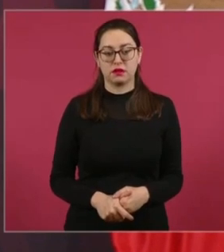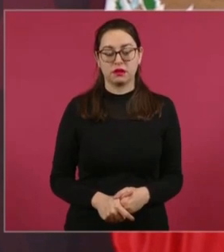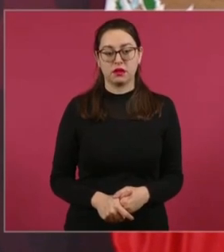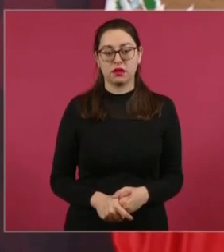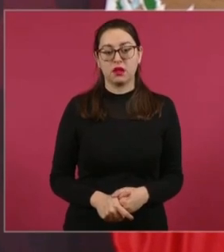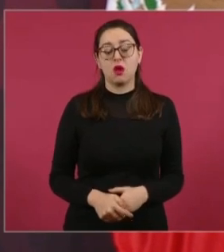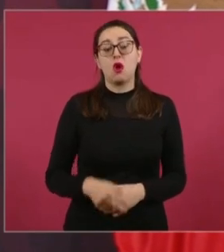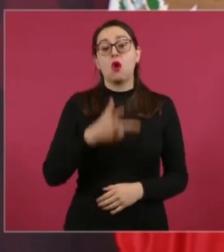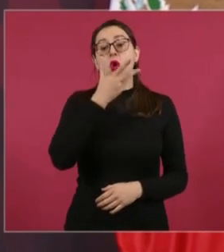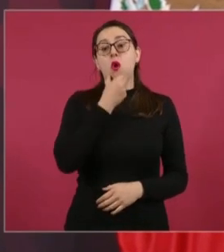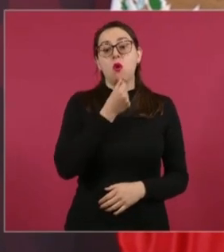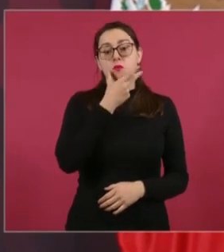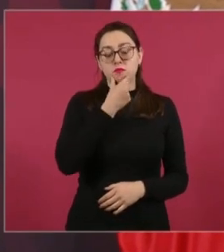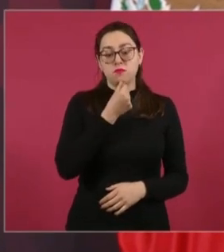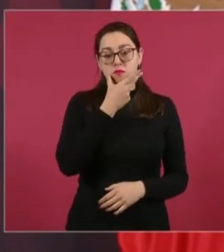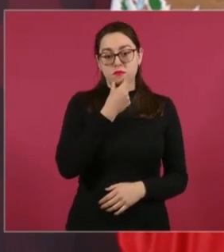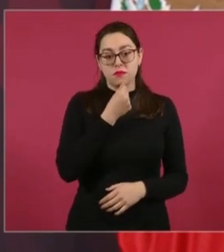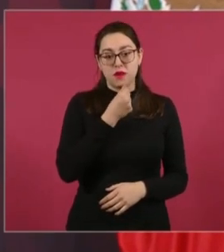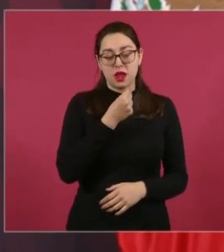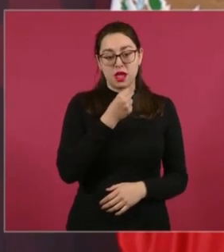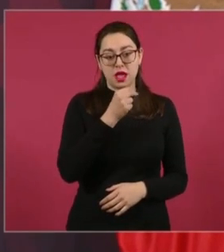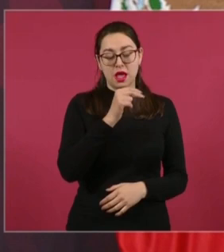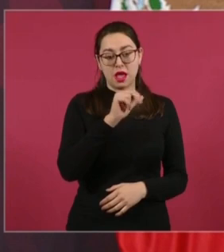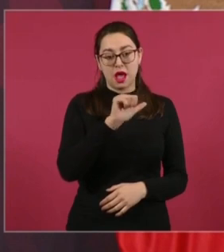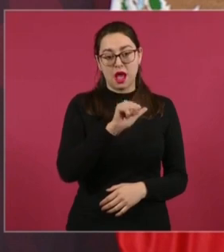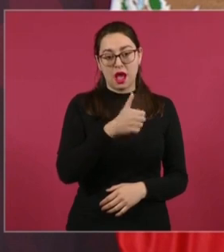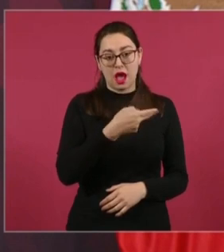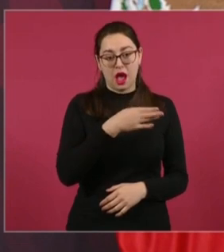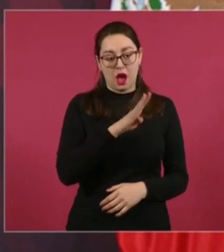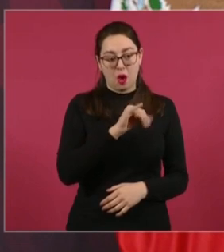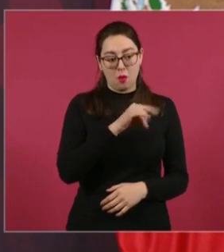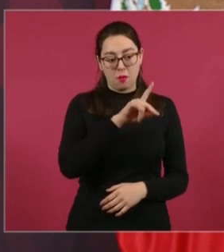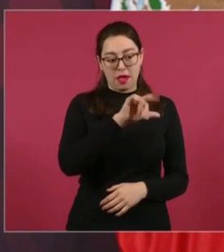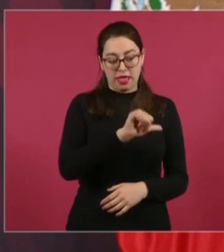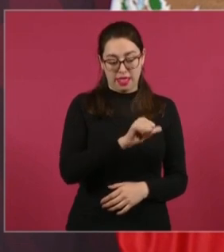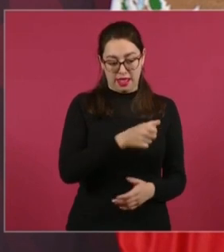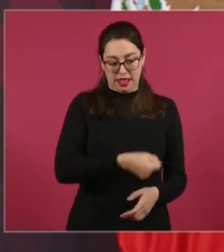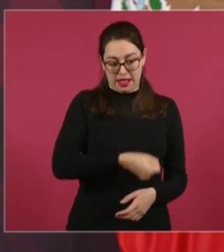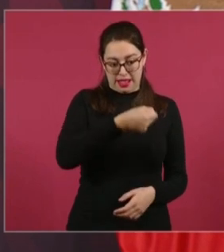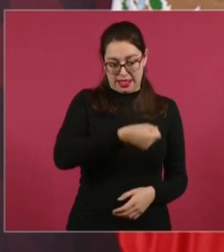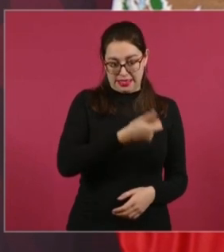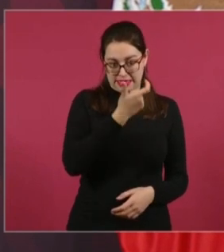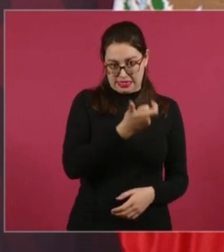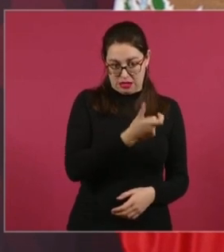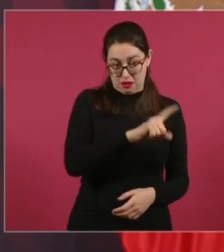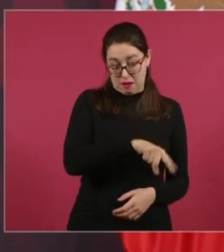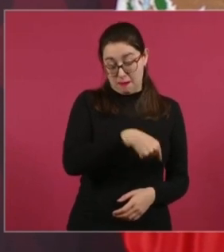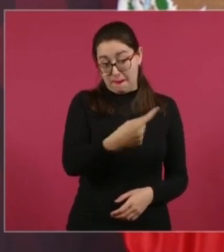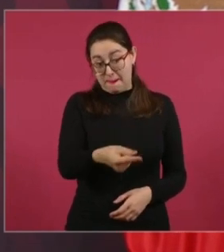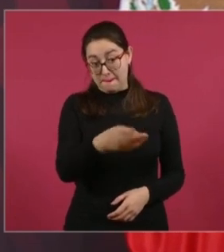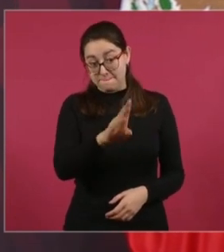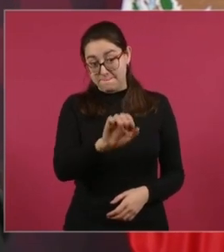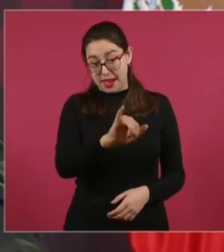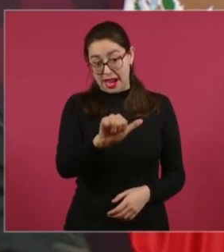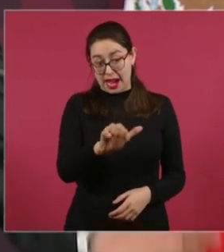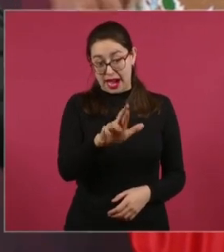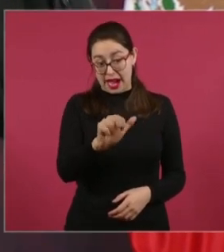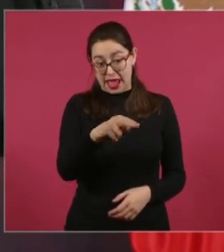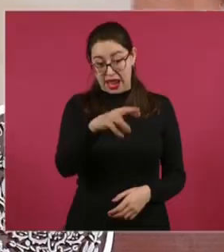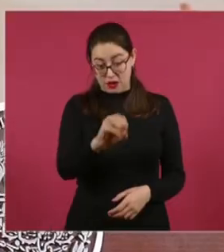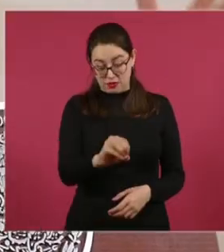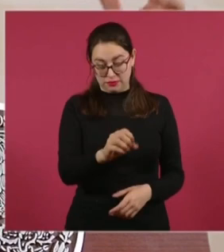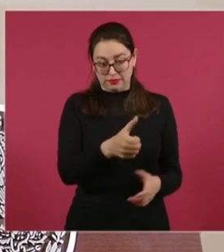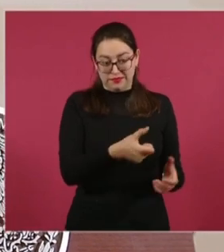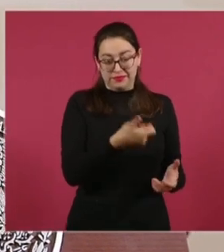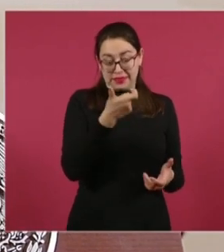a Beljarano, al maestro Beljarano, todo armado,